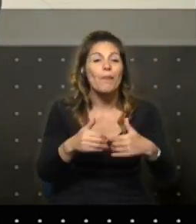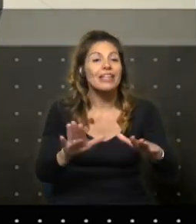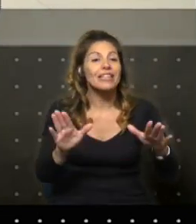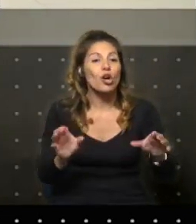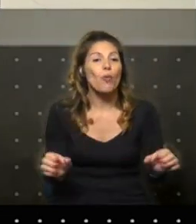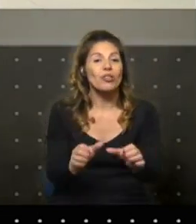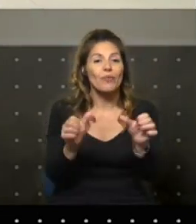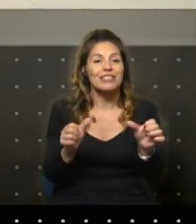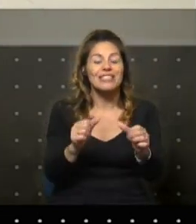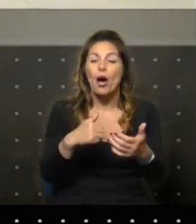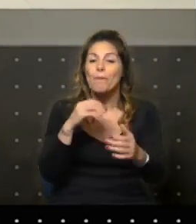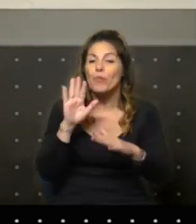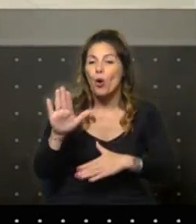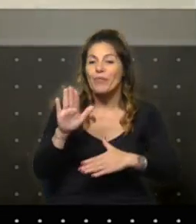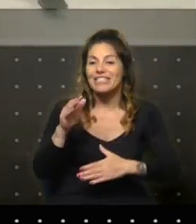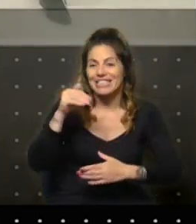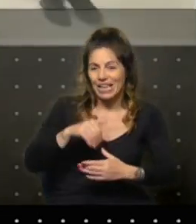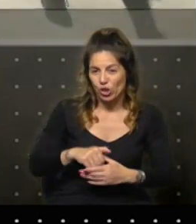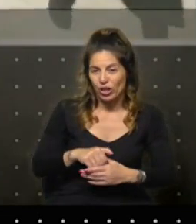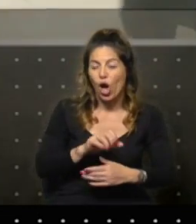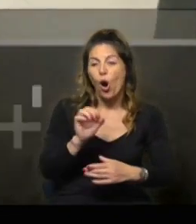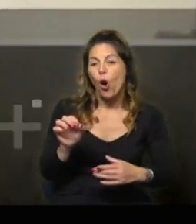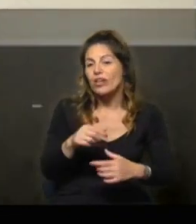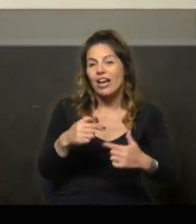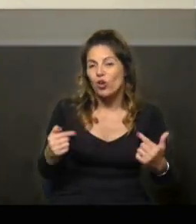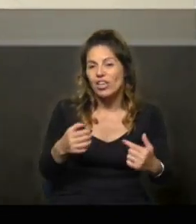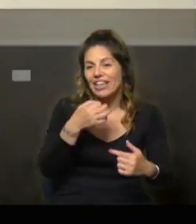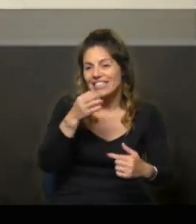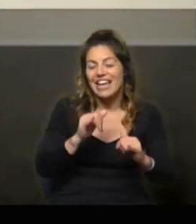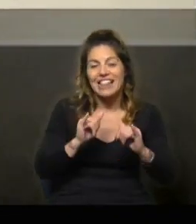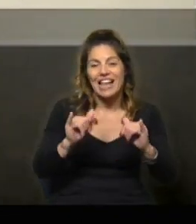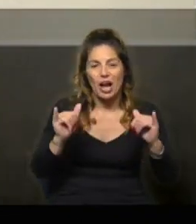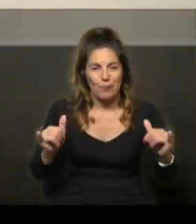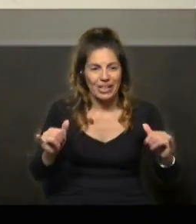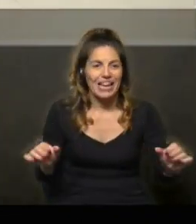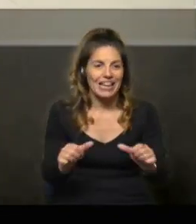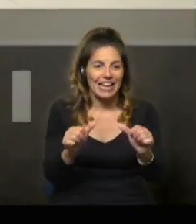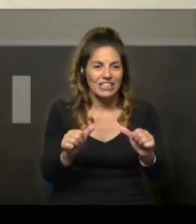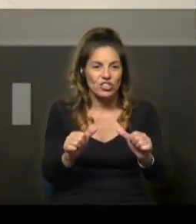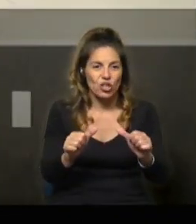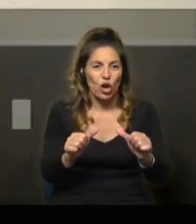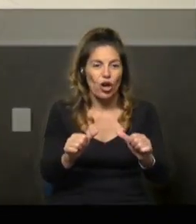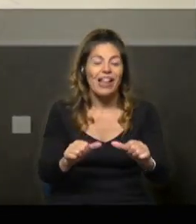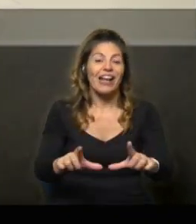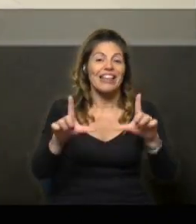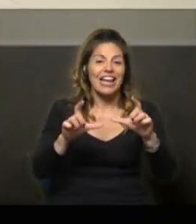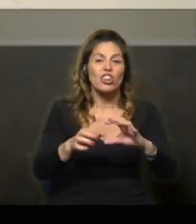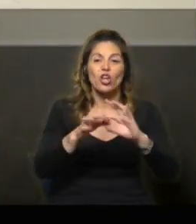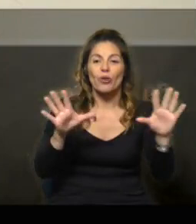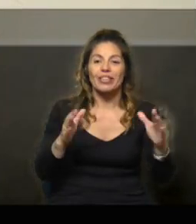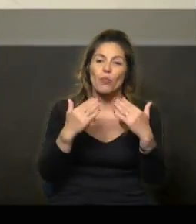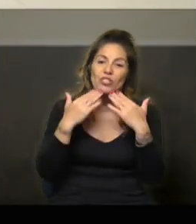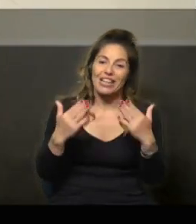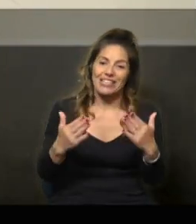implementar esas promesas electorales o esos caballitos de batalla de la campaña que llevó adelante el candidato libertario un abrazo grande y muchas